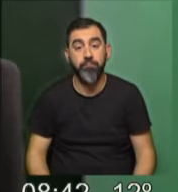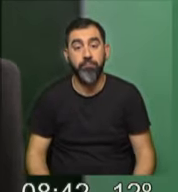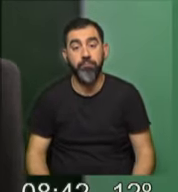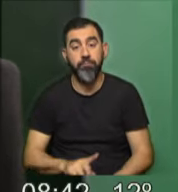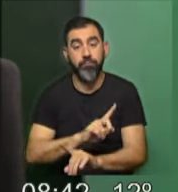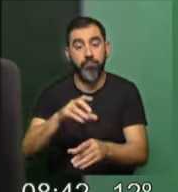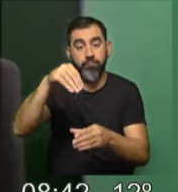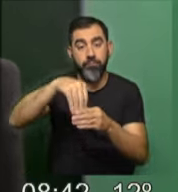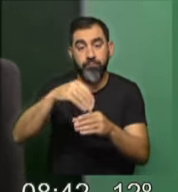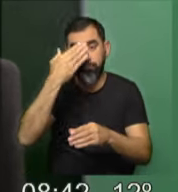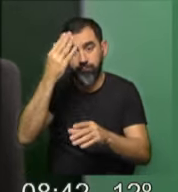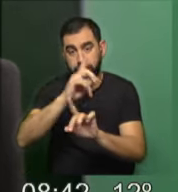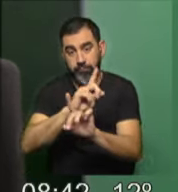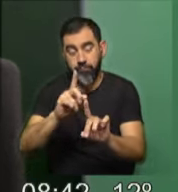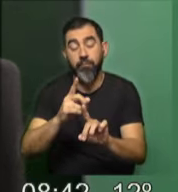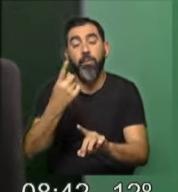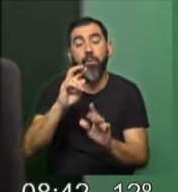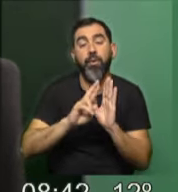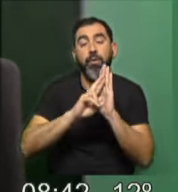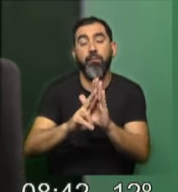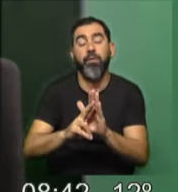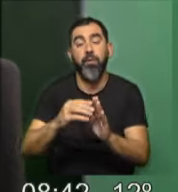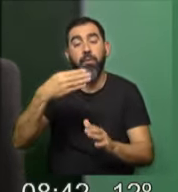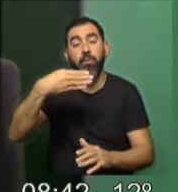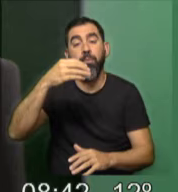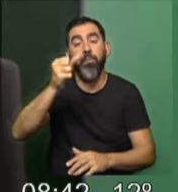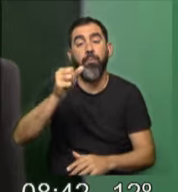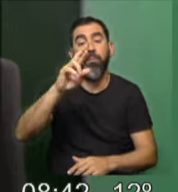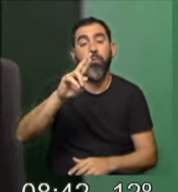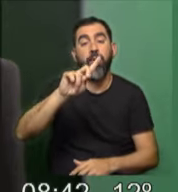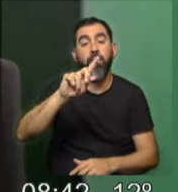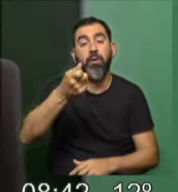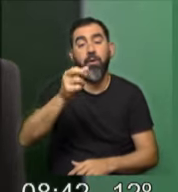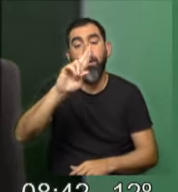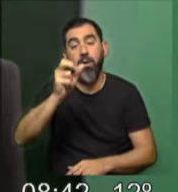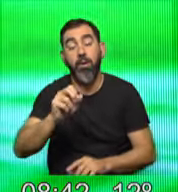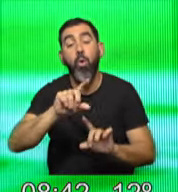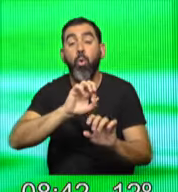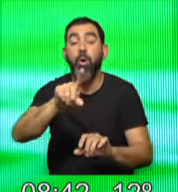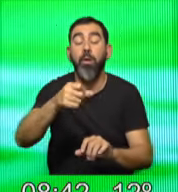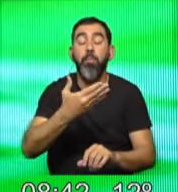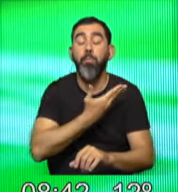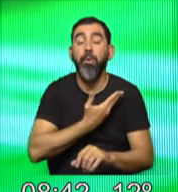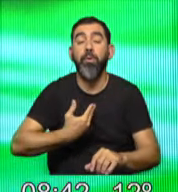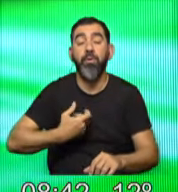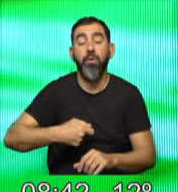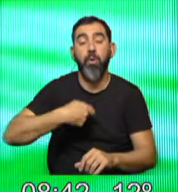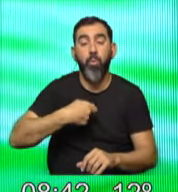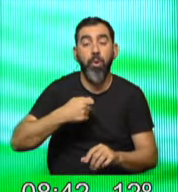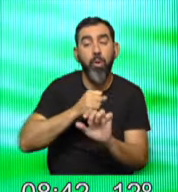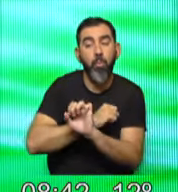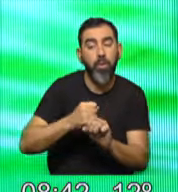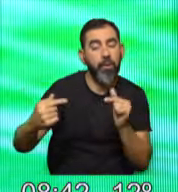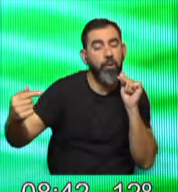en la interna del frente amplio en este caso pero que referentes por ejemplo como Mario Vergara que ya se ha expresado en contra o el expresidente José Mujica no van detrimento